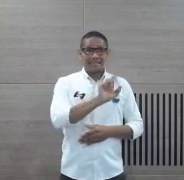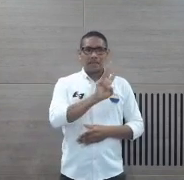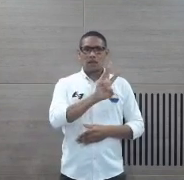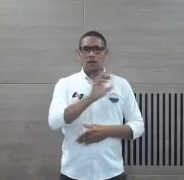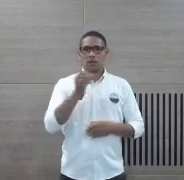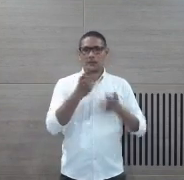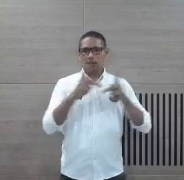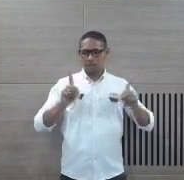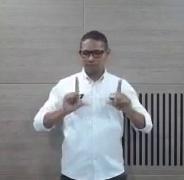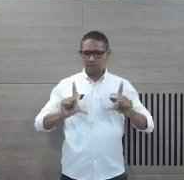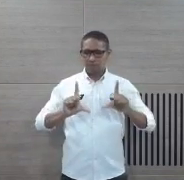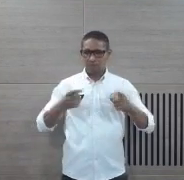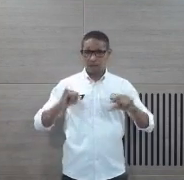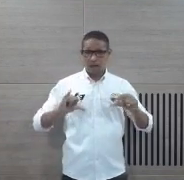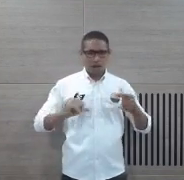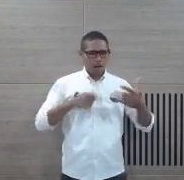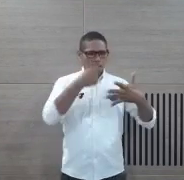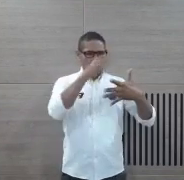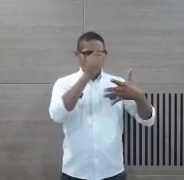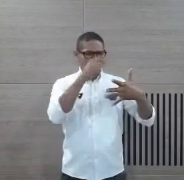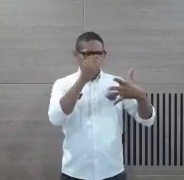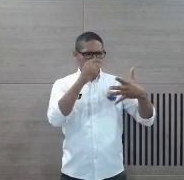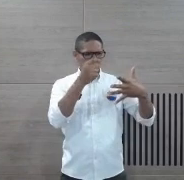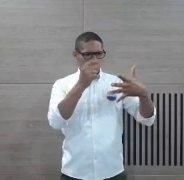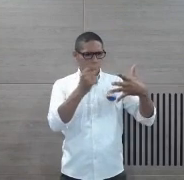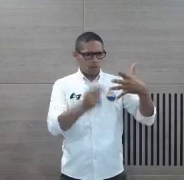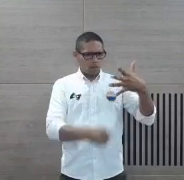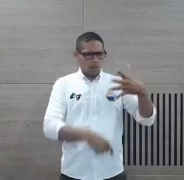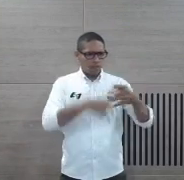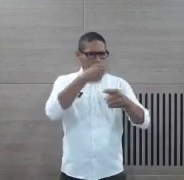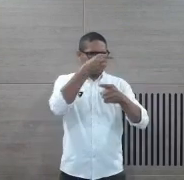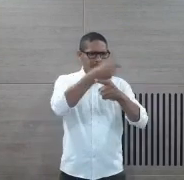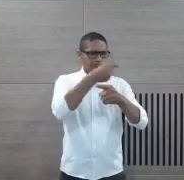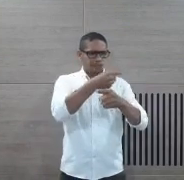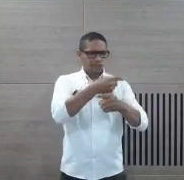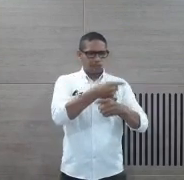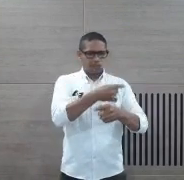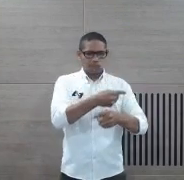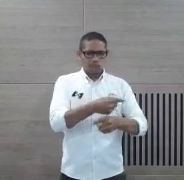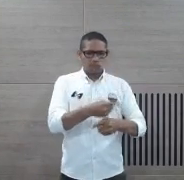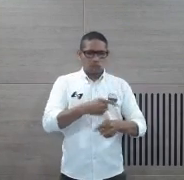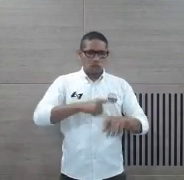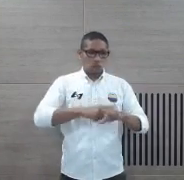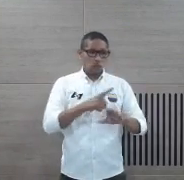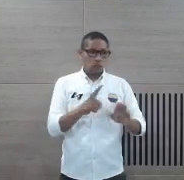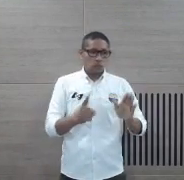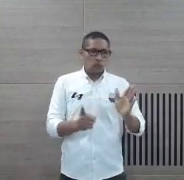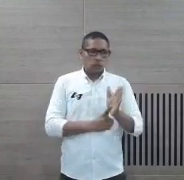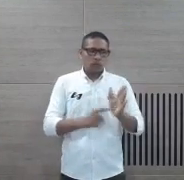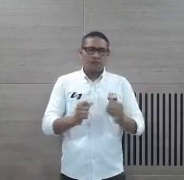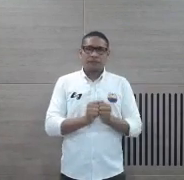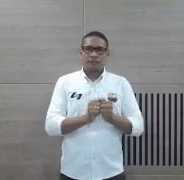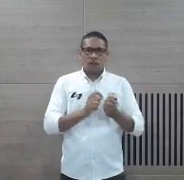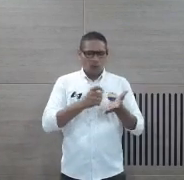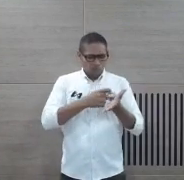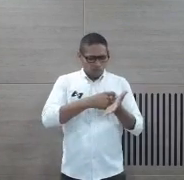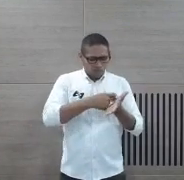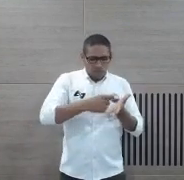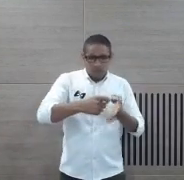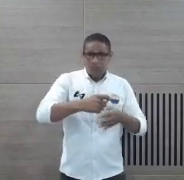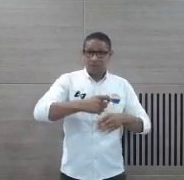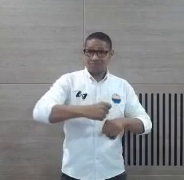todos los requisitos exigidos por los programas respectivos. Firmado, doctor Pablo Hernán Vera